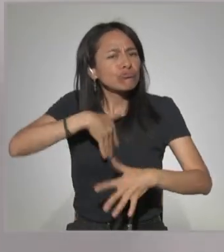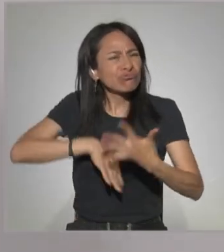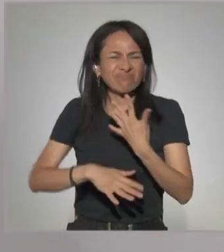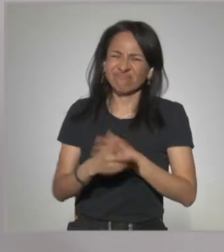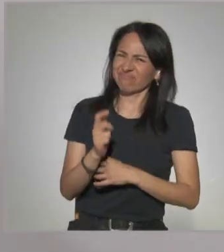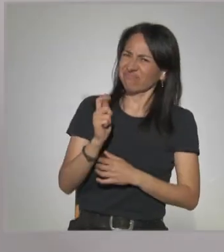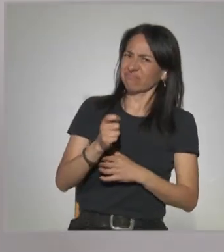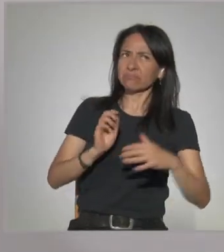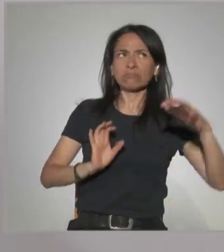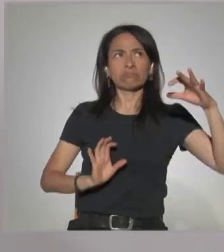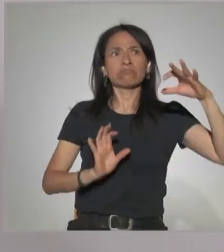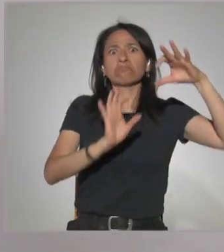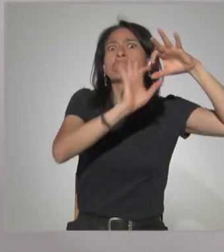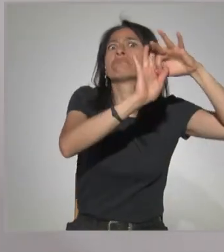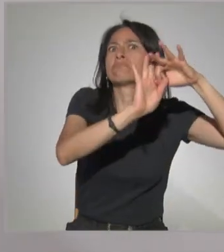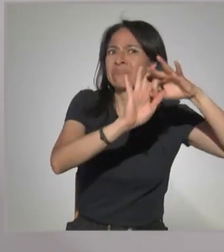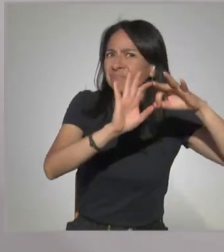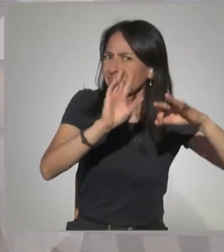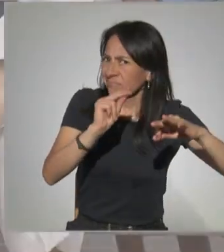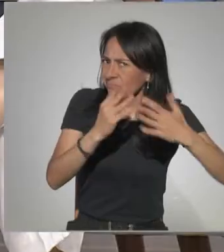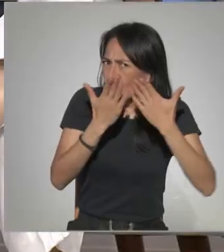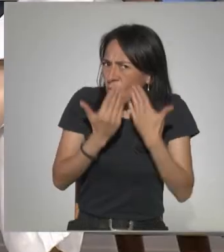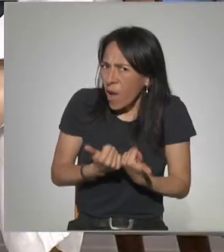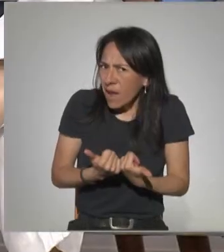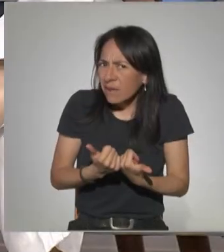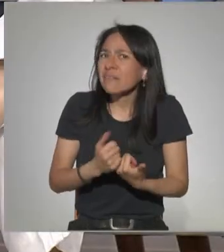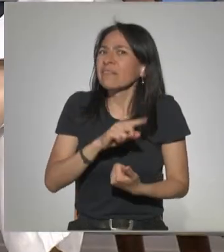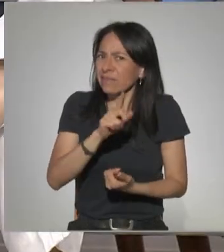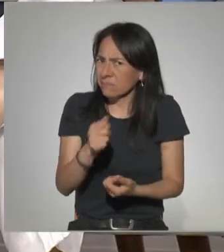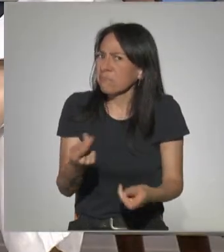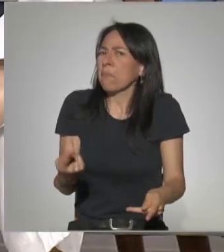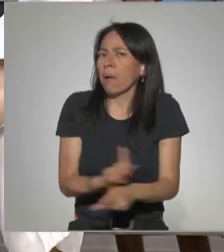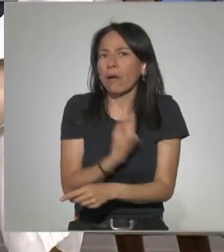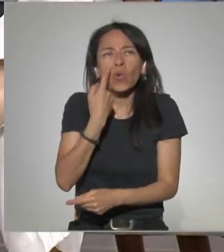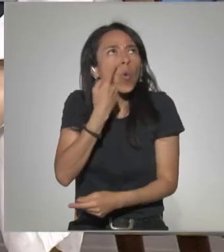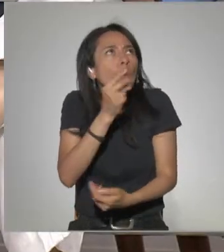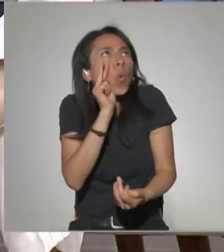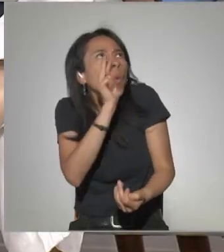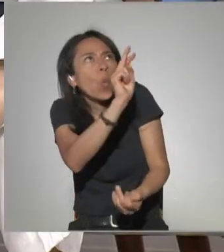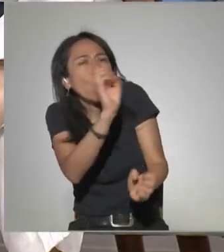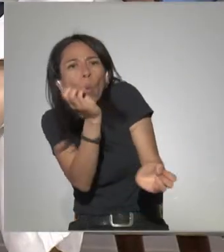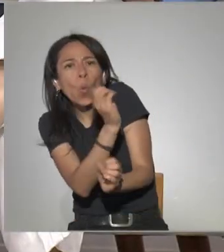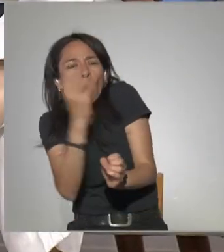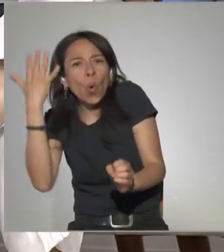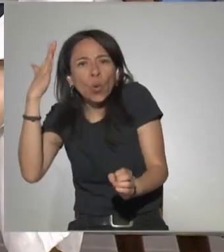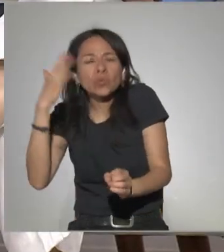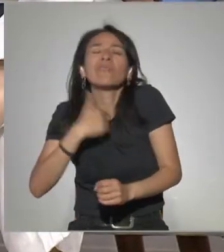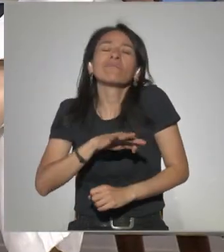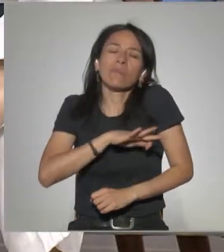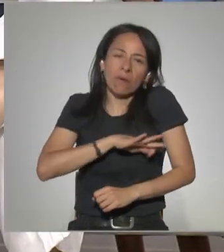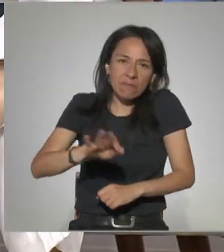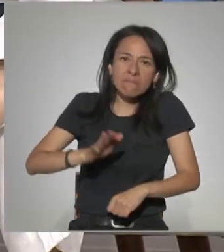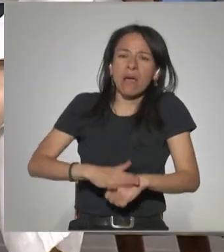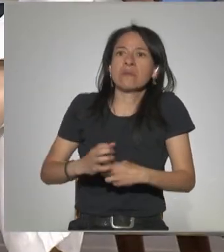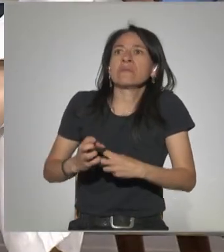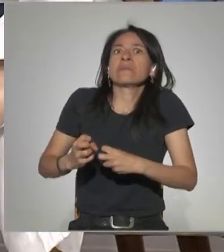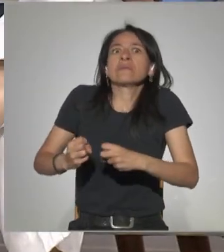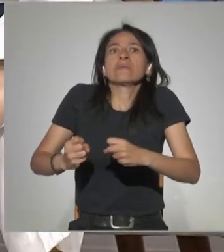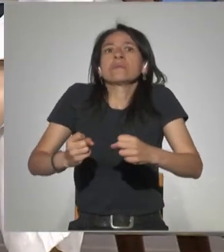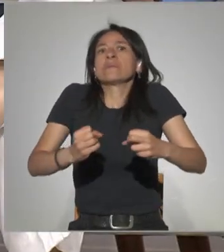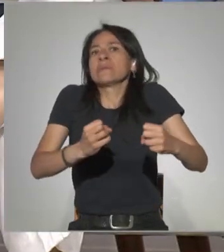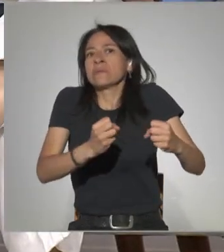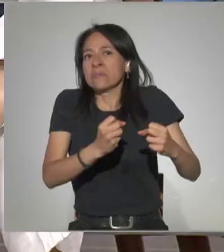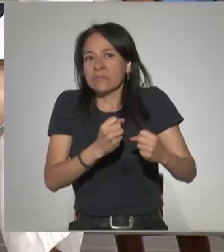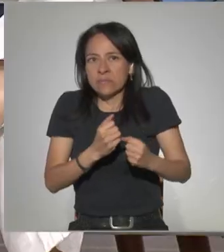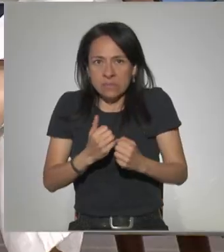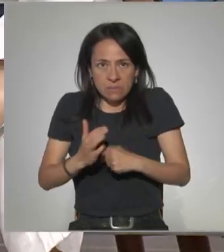sincroniza? Tenemos más posibilidad de reaccionar más al estrés, tener más susceptibilidad